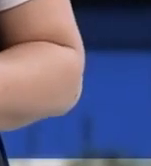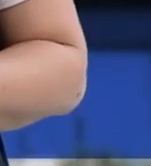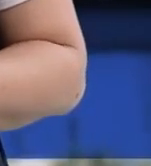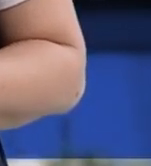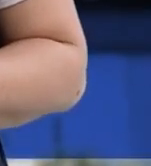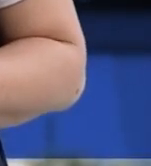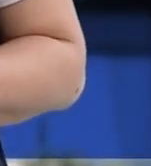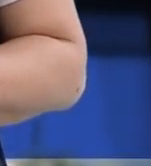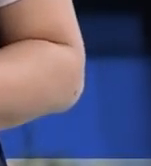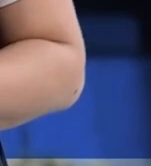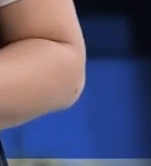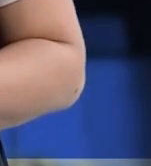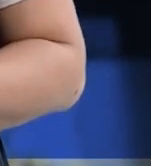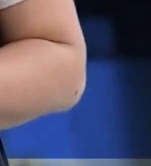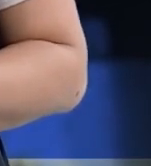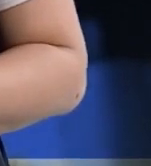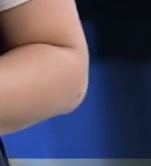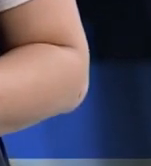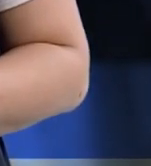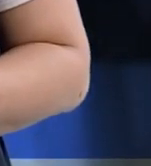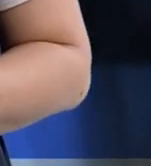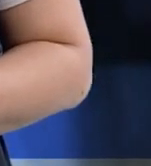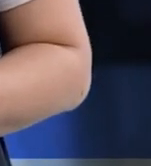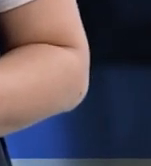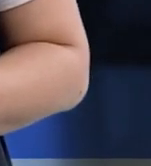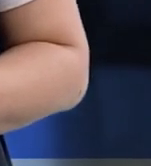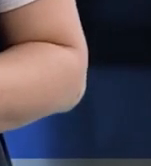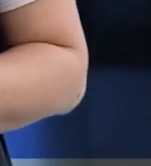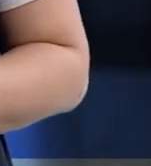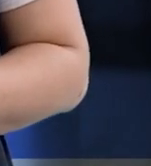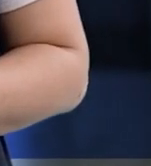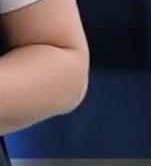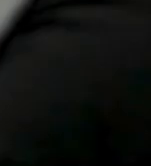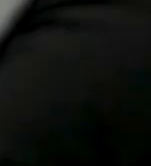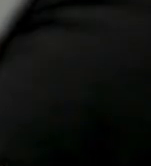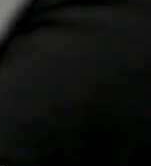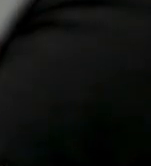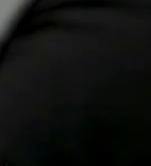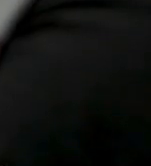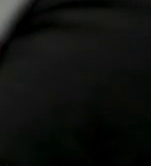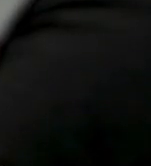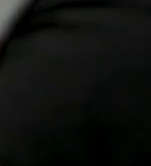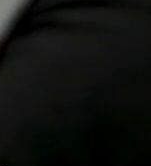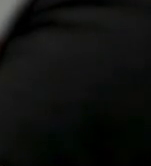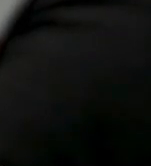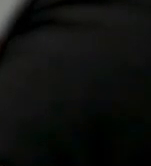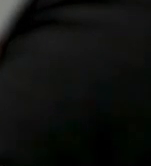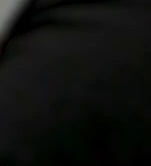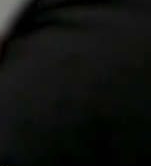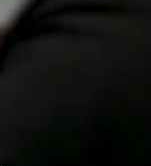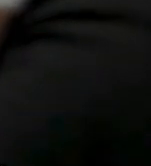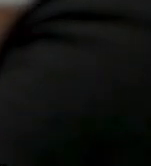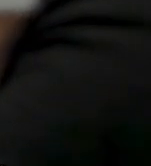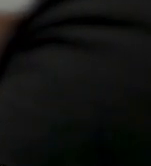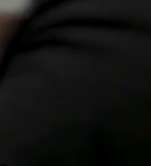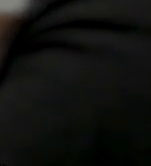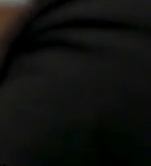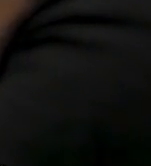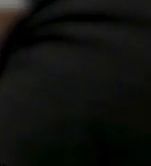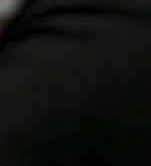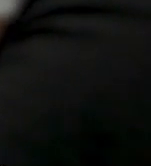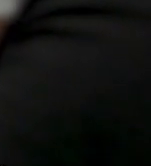Electorales son aquellas acciones que buscan alterar los resultados en las elecciones. Nuestra misión es investigar y perseguir los